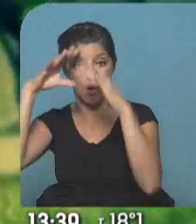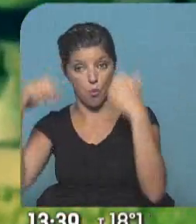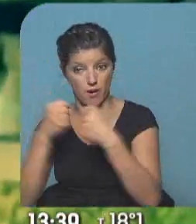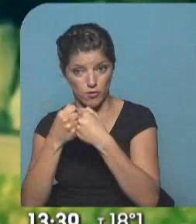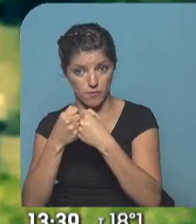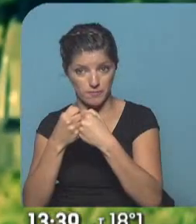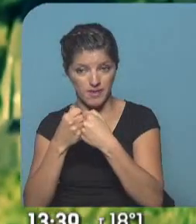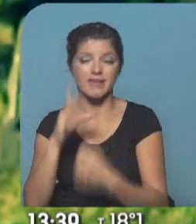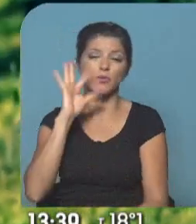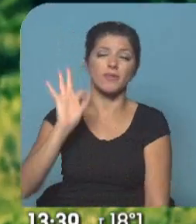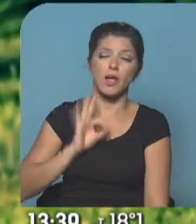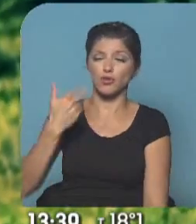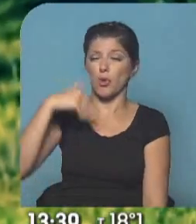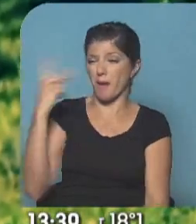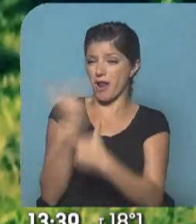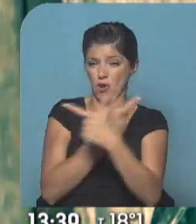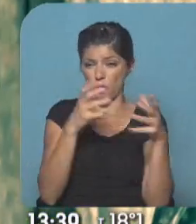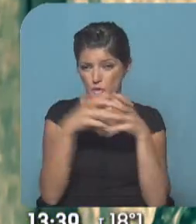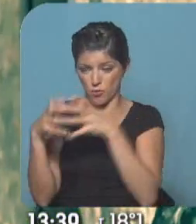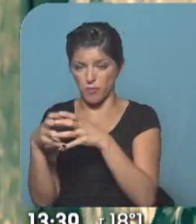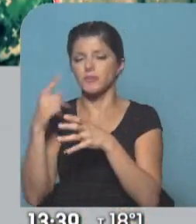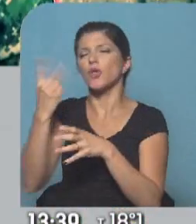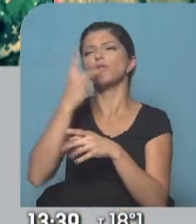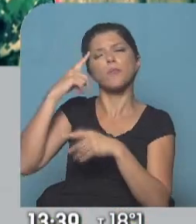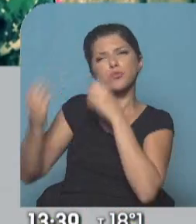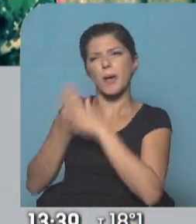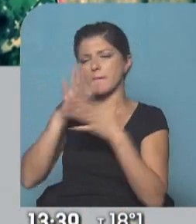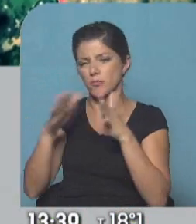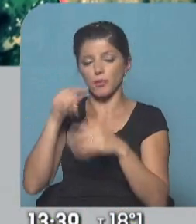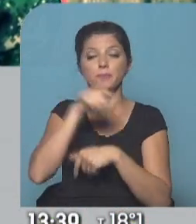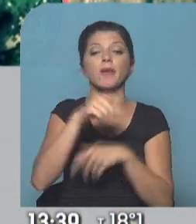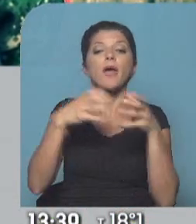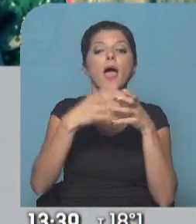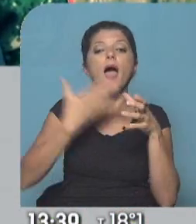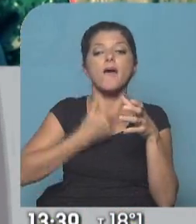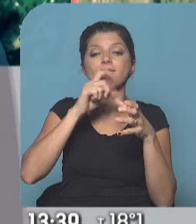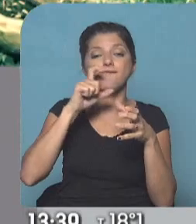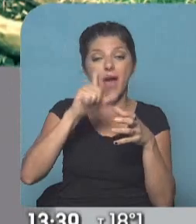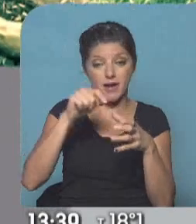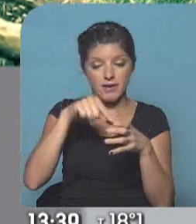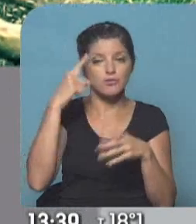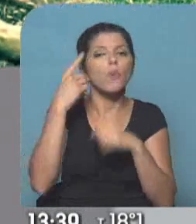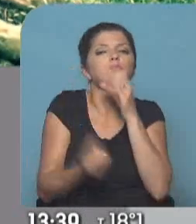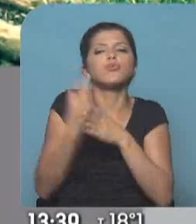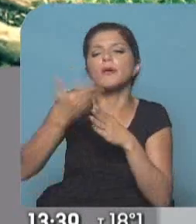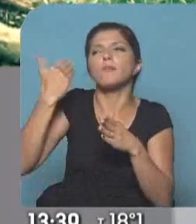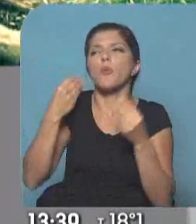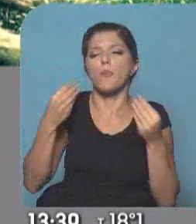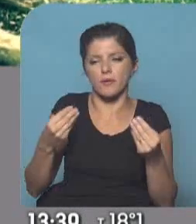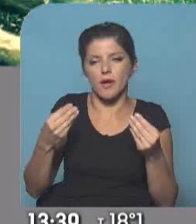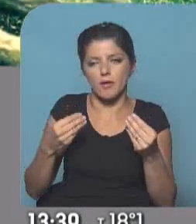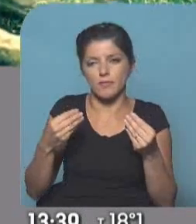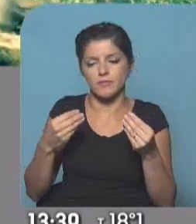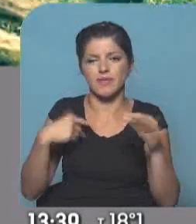en momentos parecidos pero con orígenes diferentes. El caso de la FARC es una guerrilla muy campesina que surge a partir de la guerra interna, la violencia, la